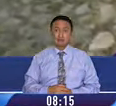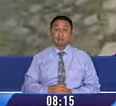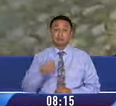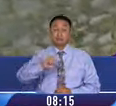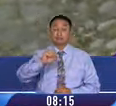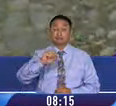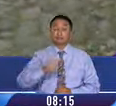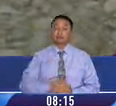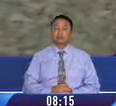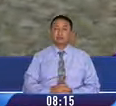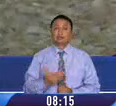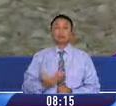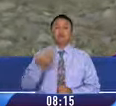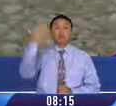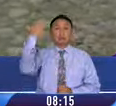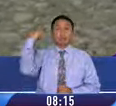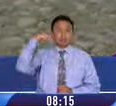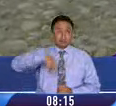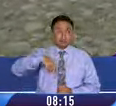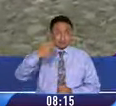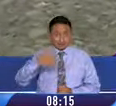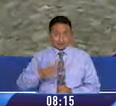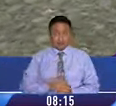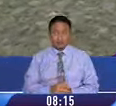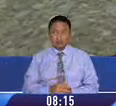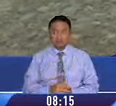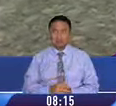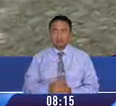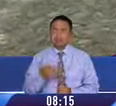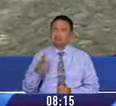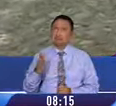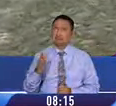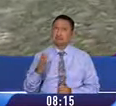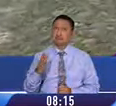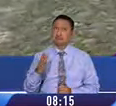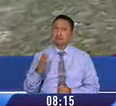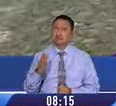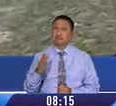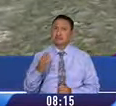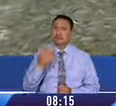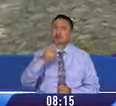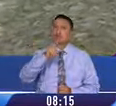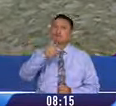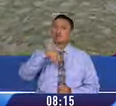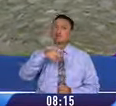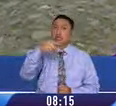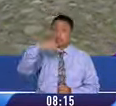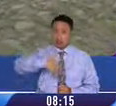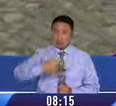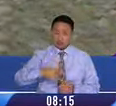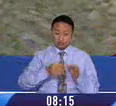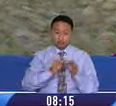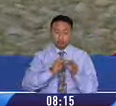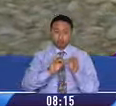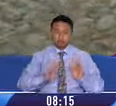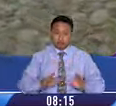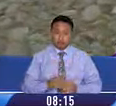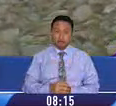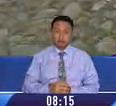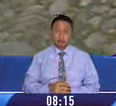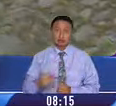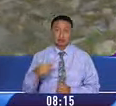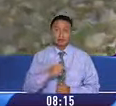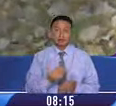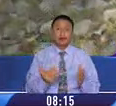Claro que sí, ya vinieron, eso le digo. Vinieron hace, ¿qué decía? Unos 2 meses que arreglaron eso. Y después